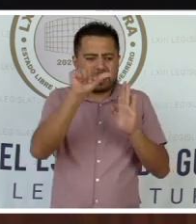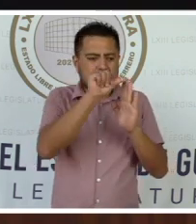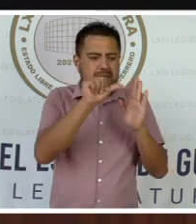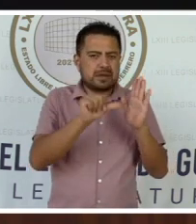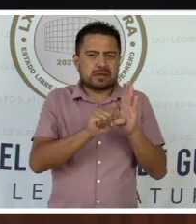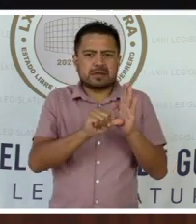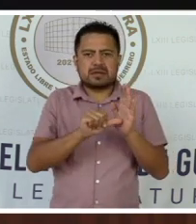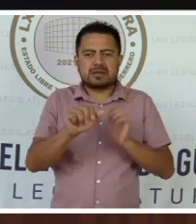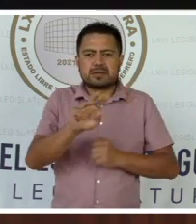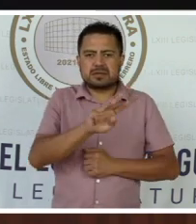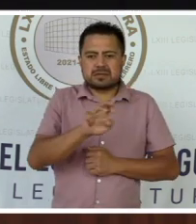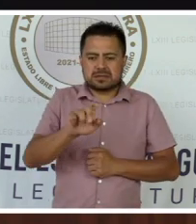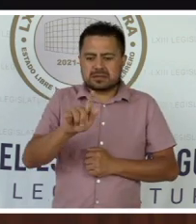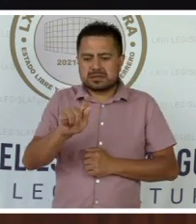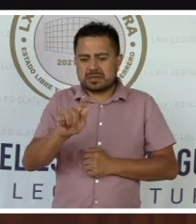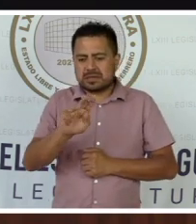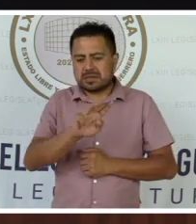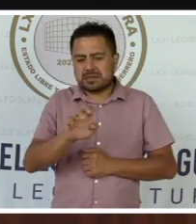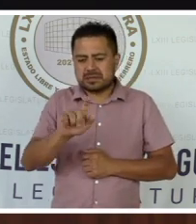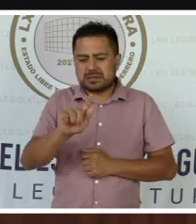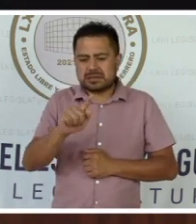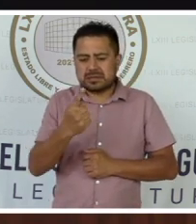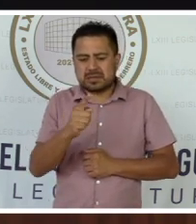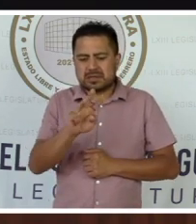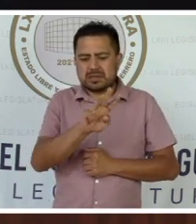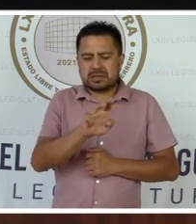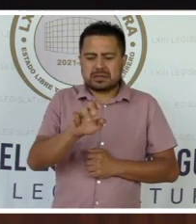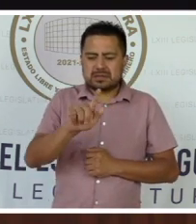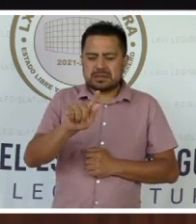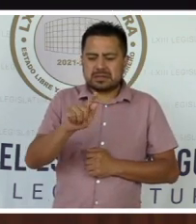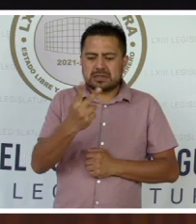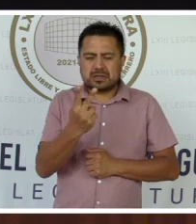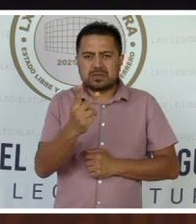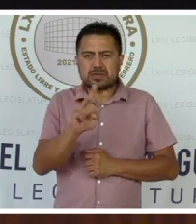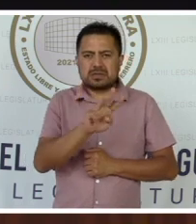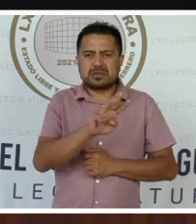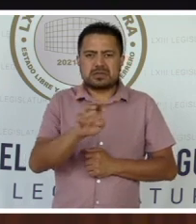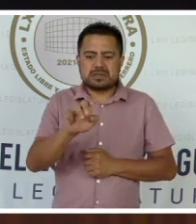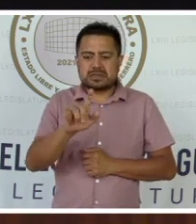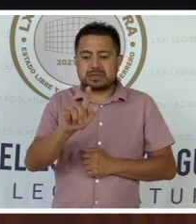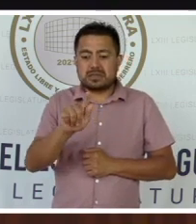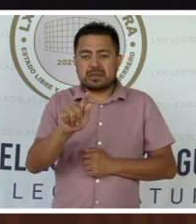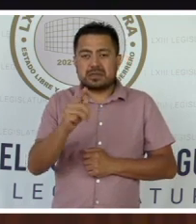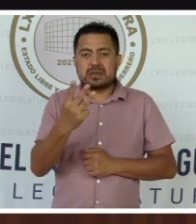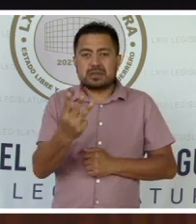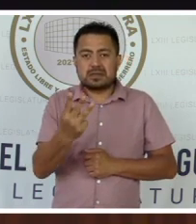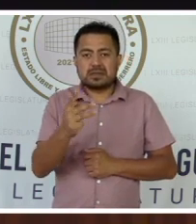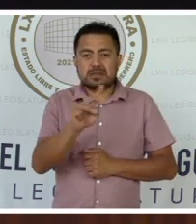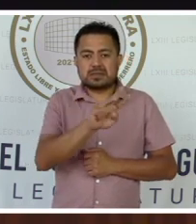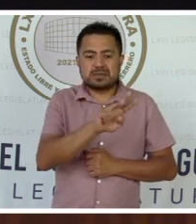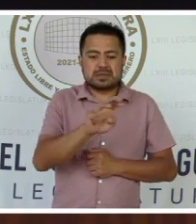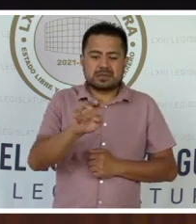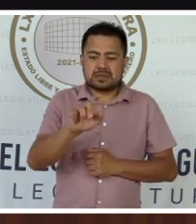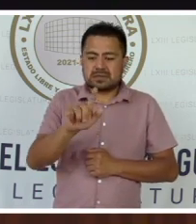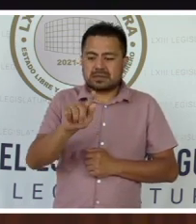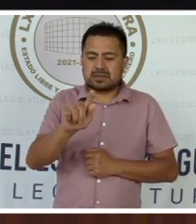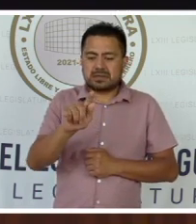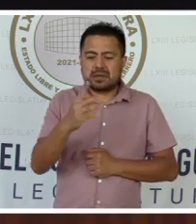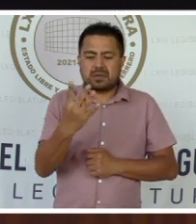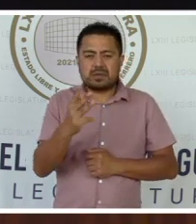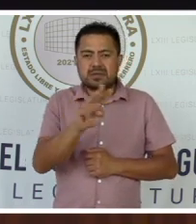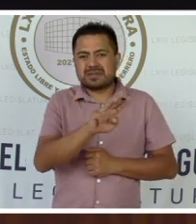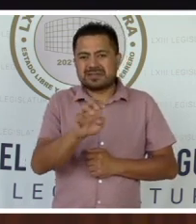trescientos setenta trescientos setenta y uno trescientos setenta y dos trescientos setenta y trescientos setenta y cuatro